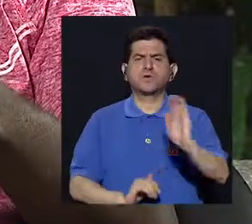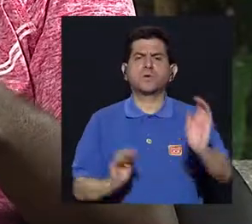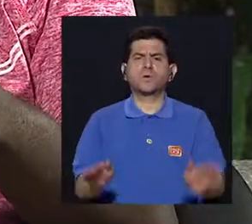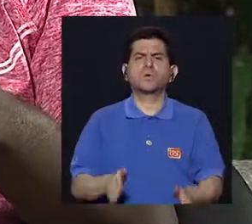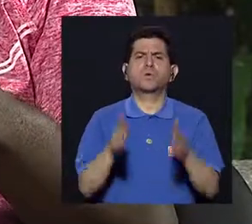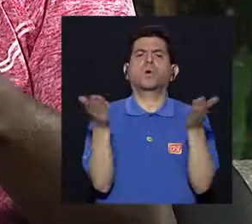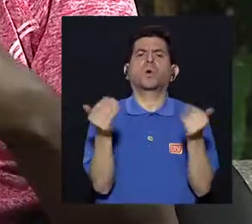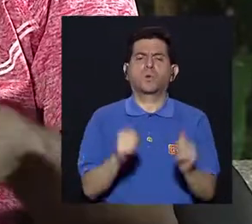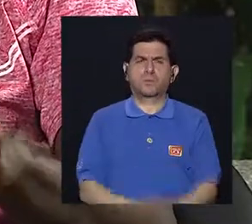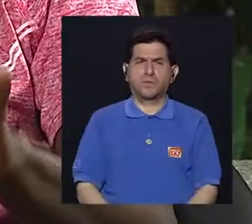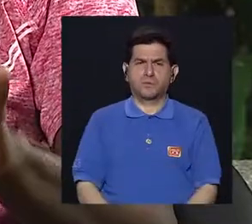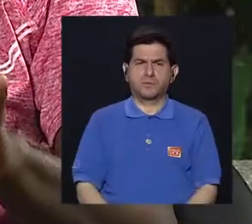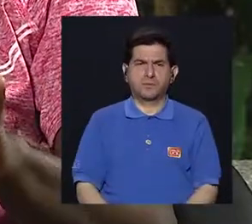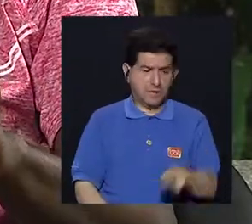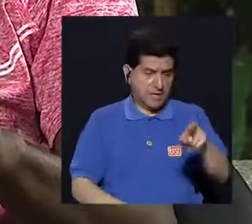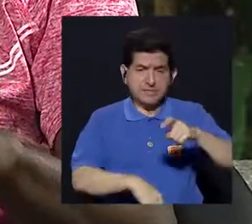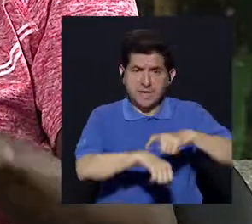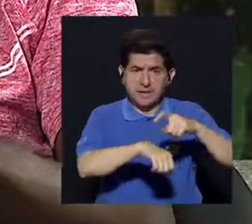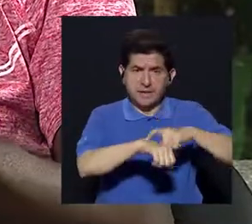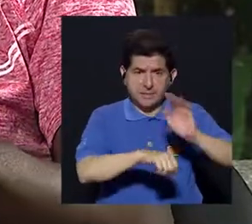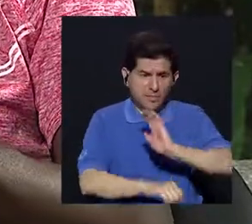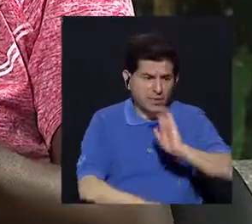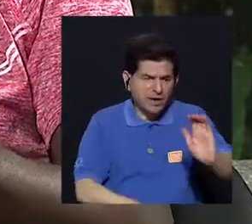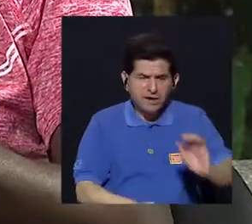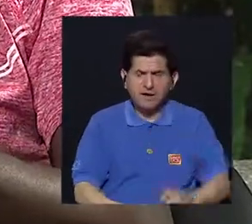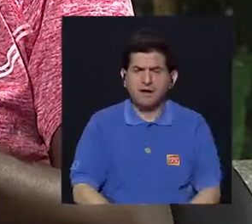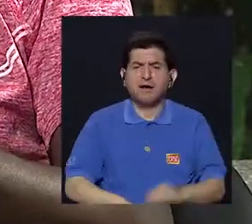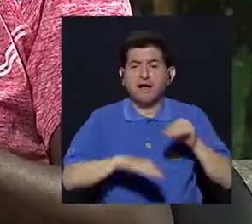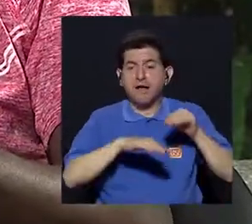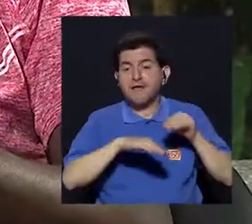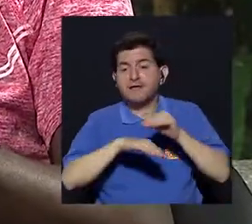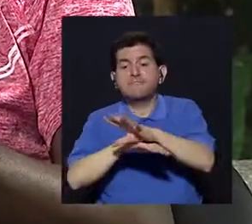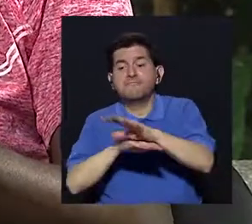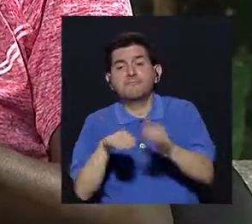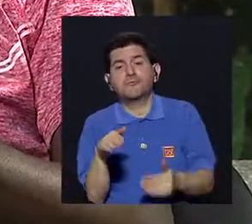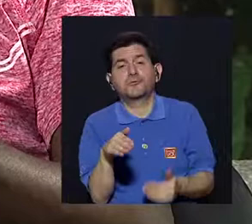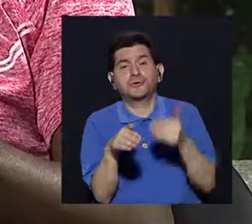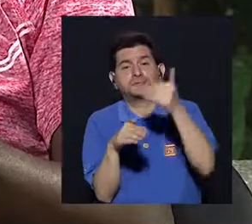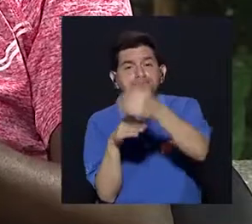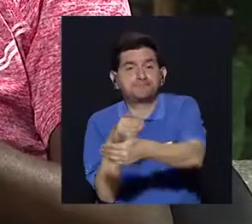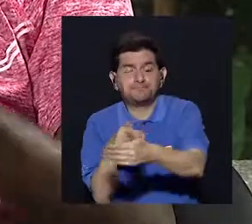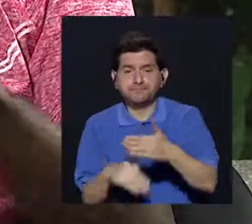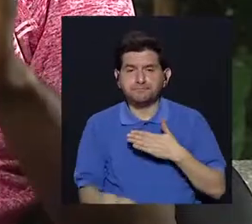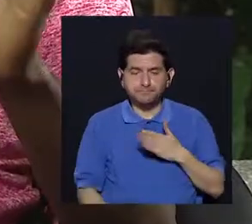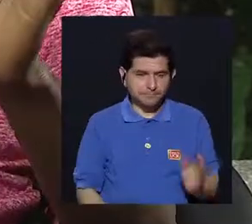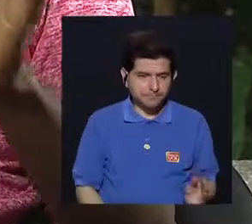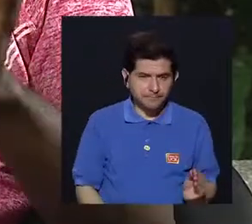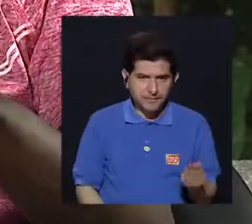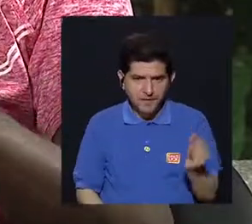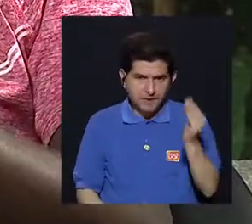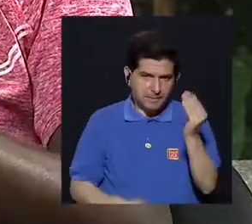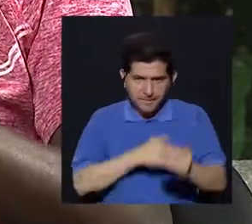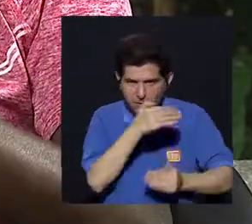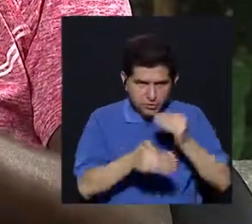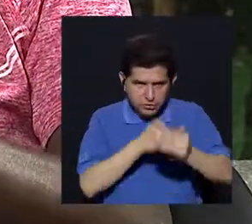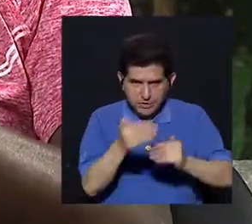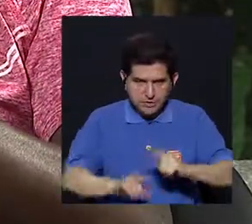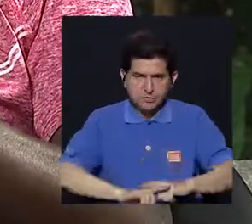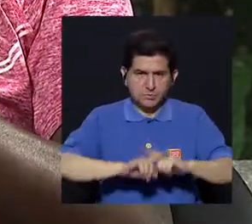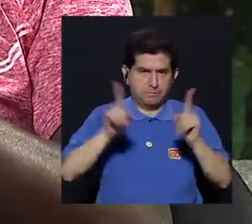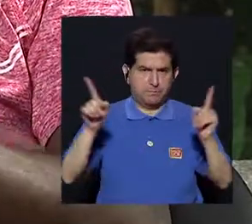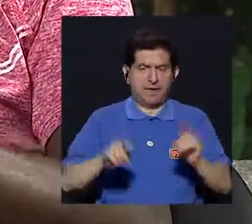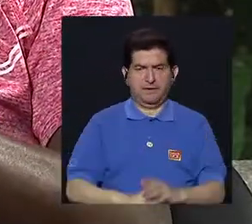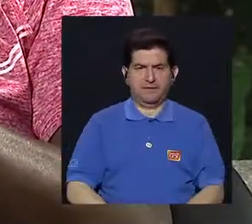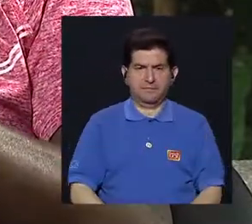niñez o en mi infancia. Entonces, eso se ha repercutido en mi crecimiento. Pero sí